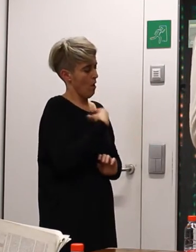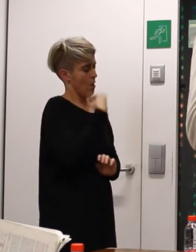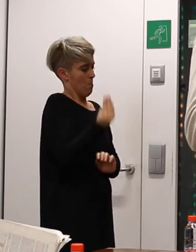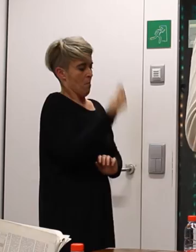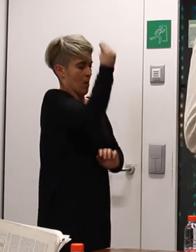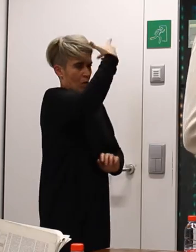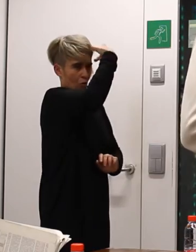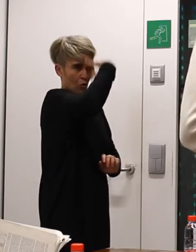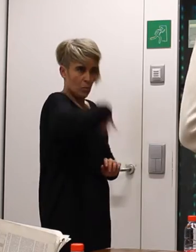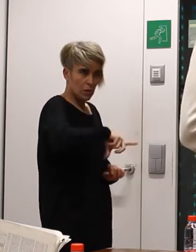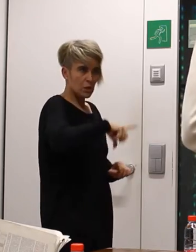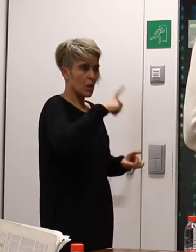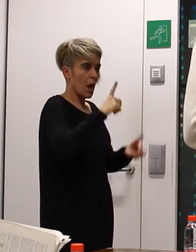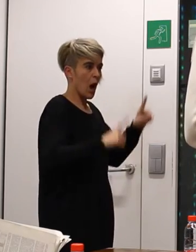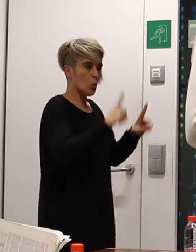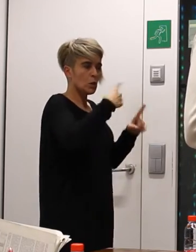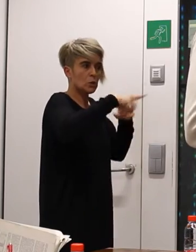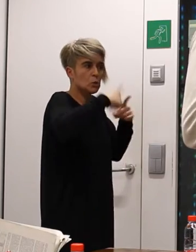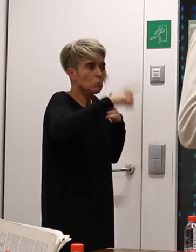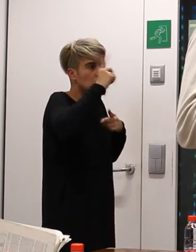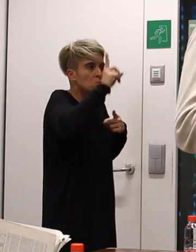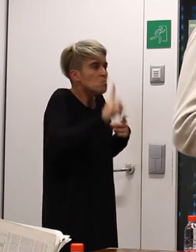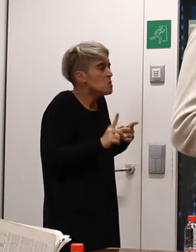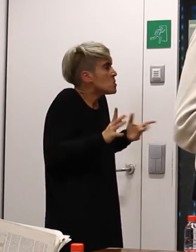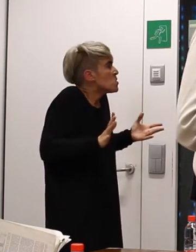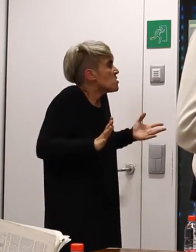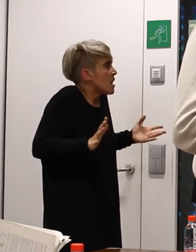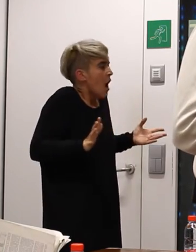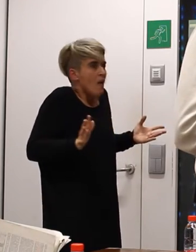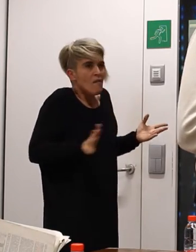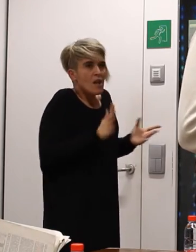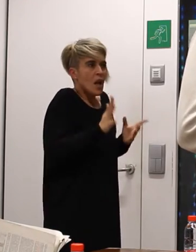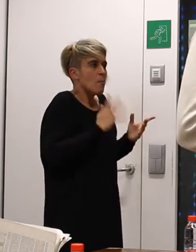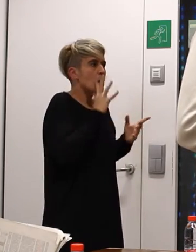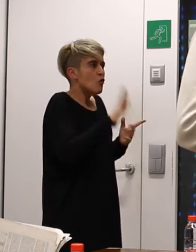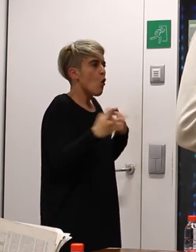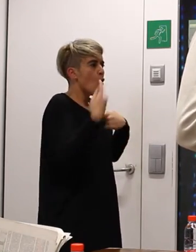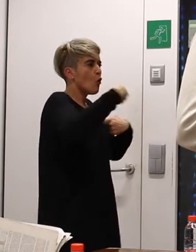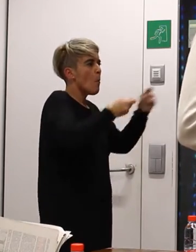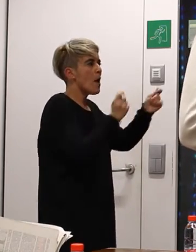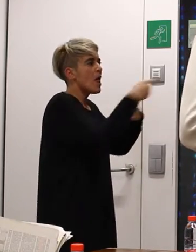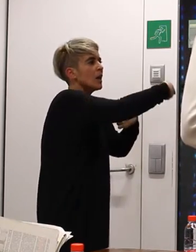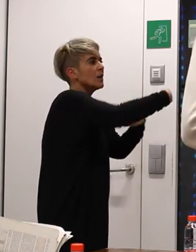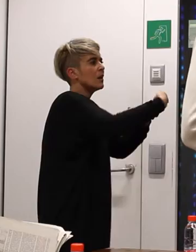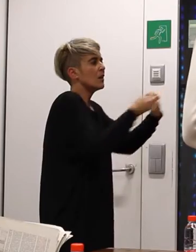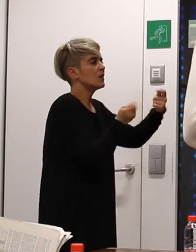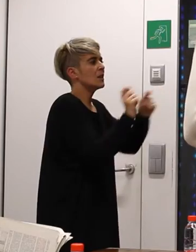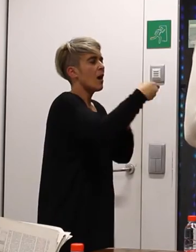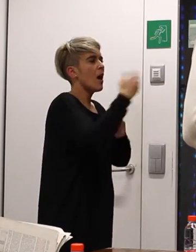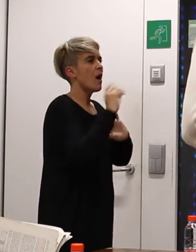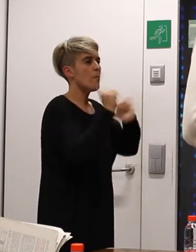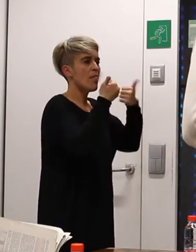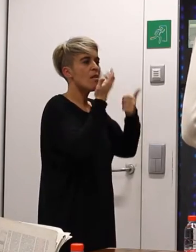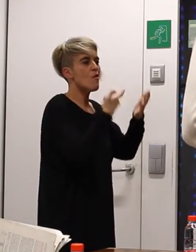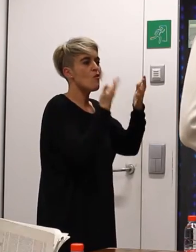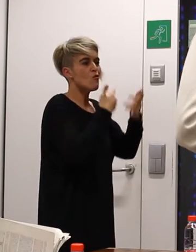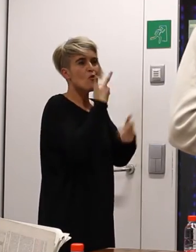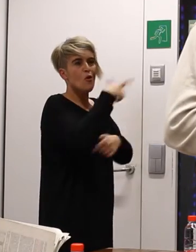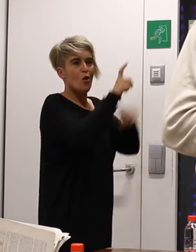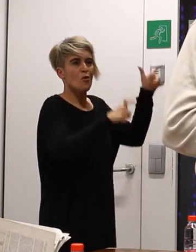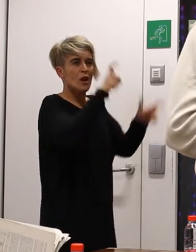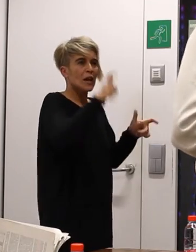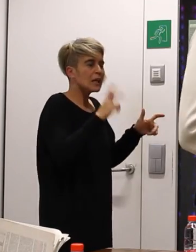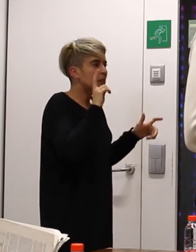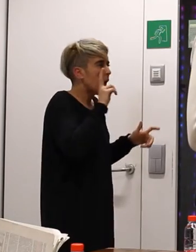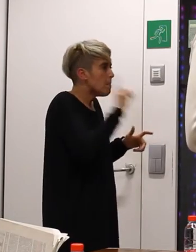aunque yo pensaba que lo estaba haciendo todo muy bien. Empecé a conocer gente, gracias a esto, que me indicó el camino de que evidentemente